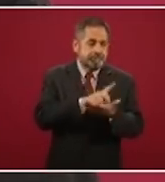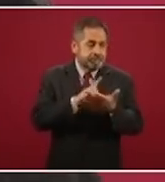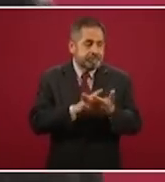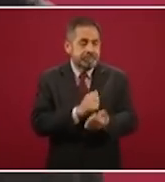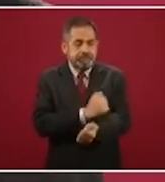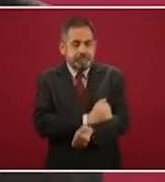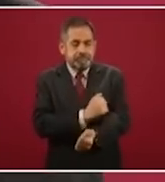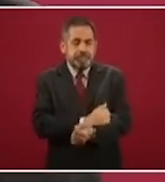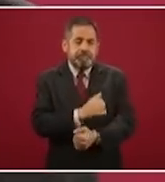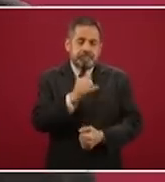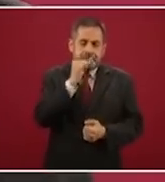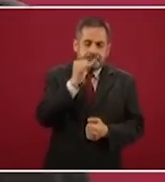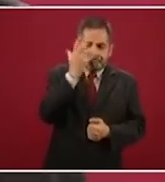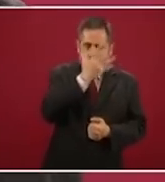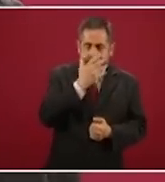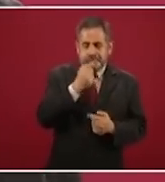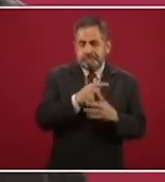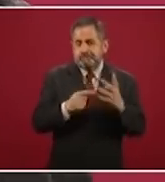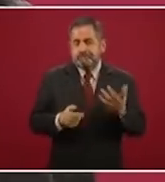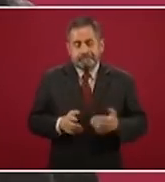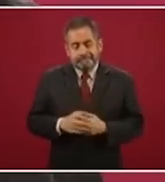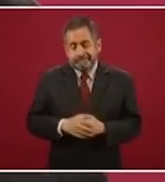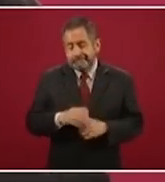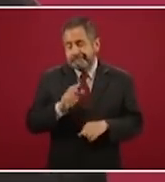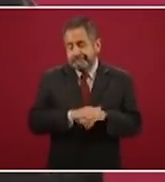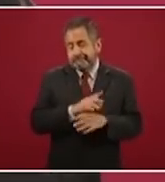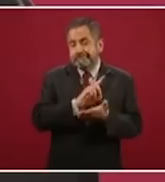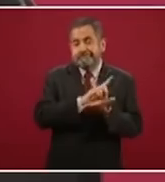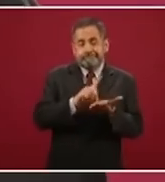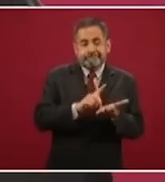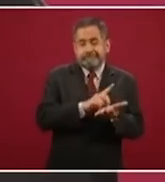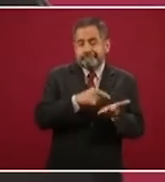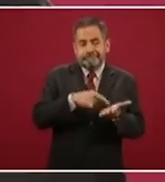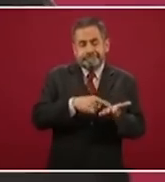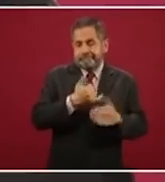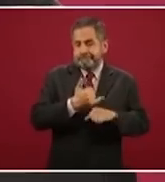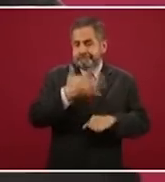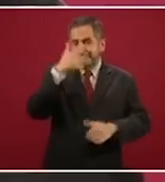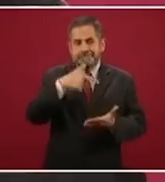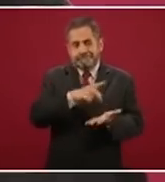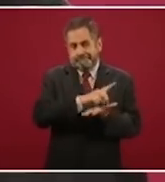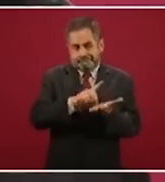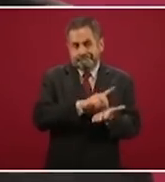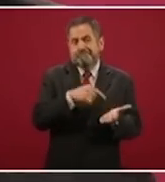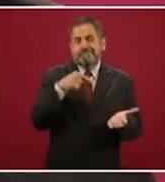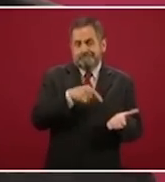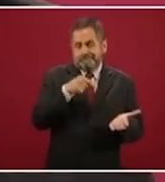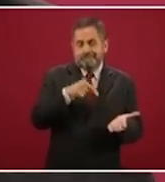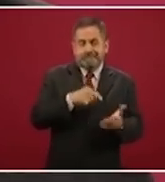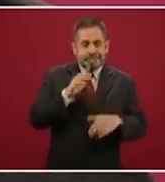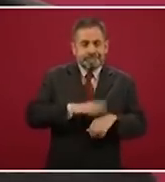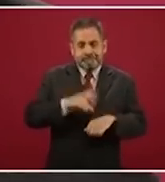alcohol, pero fundamentalmente de droga. Por eso